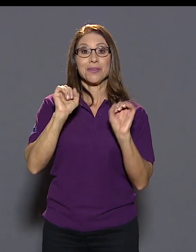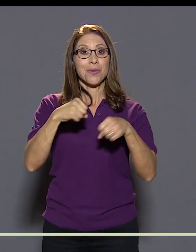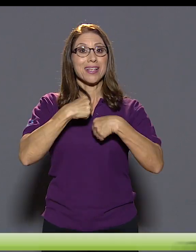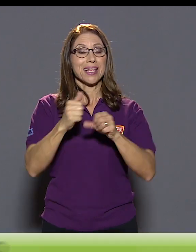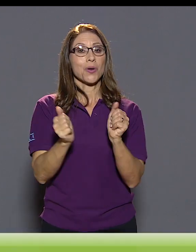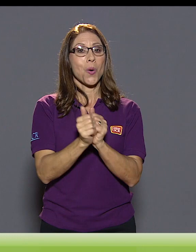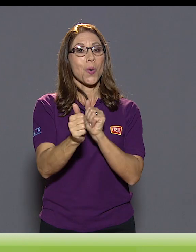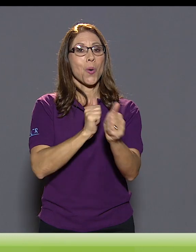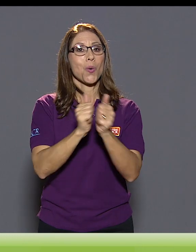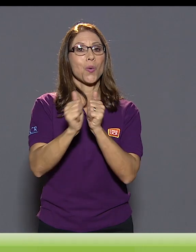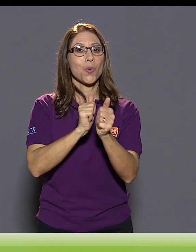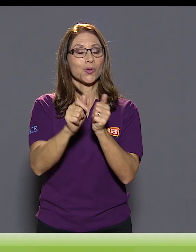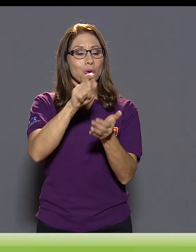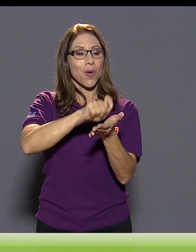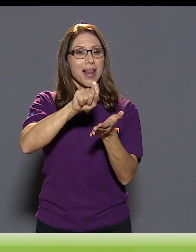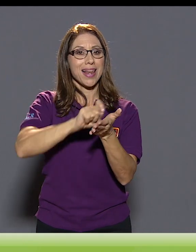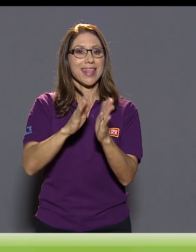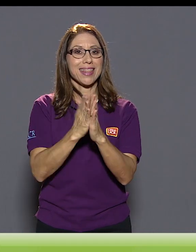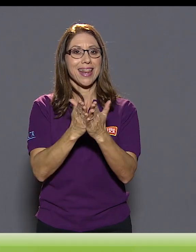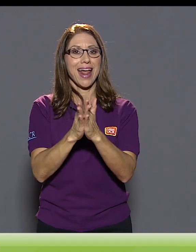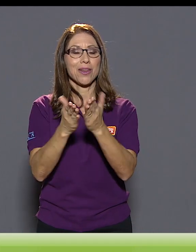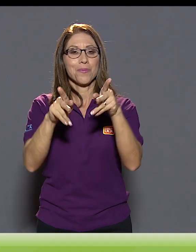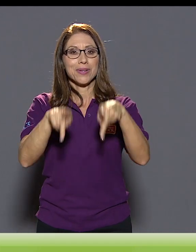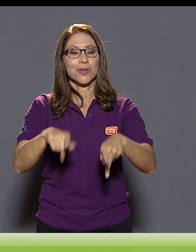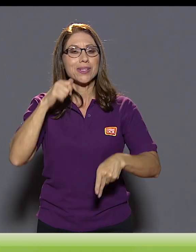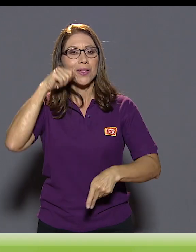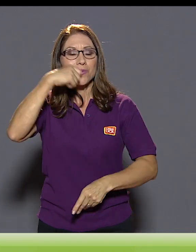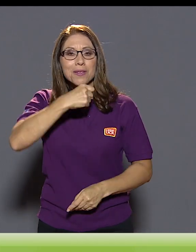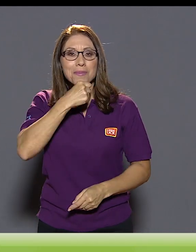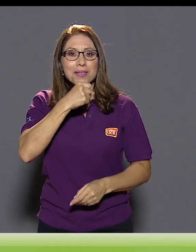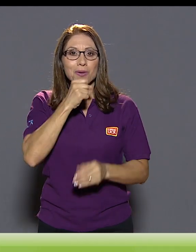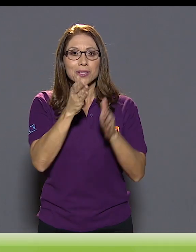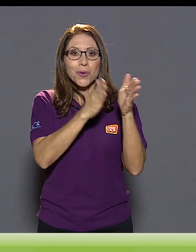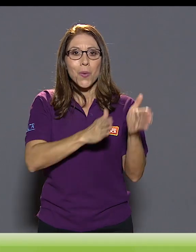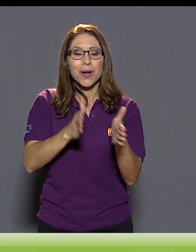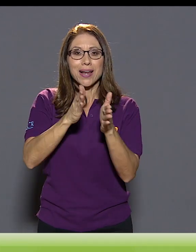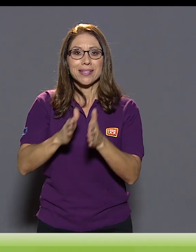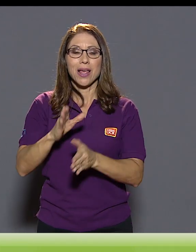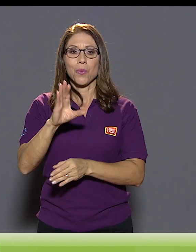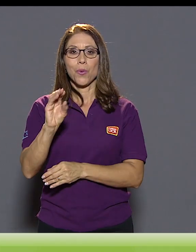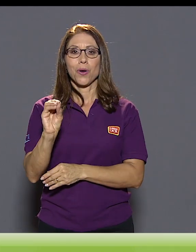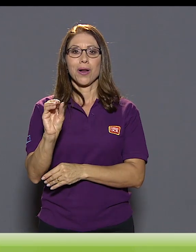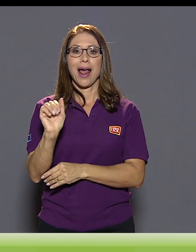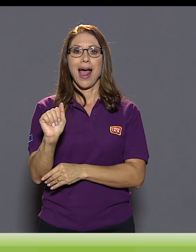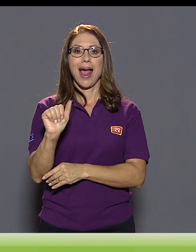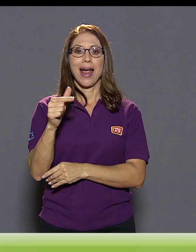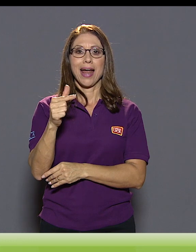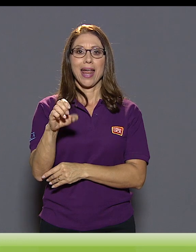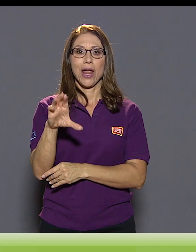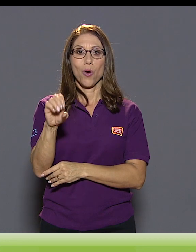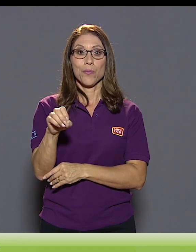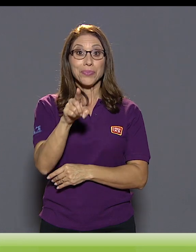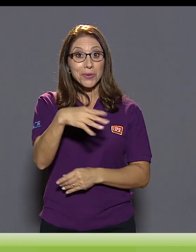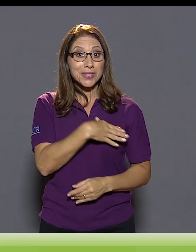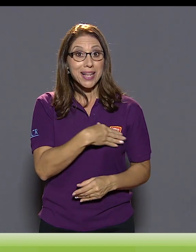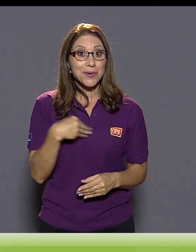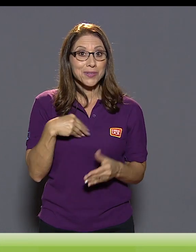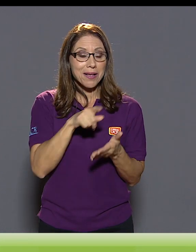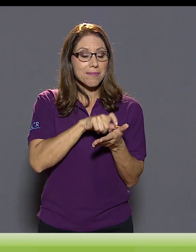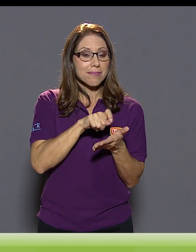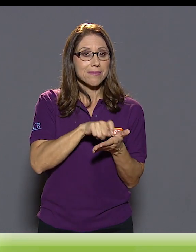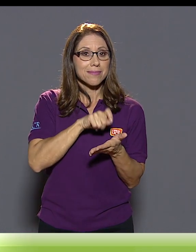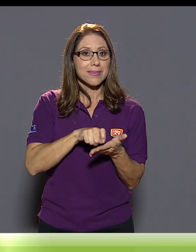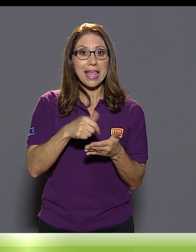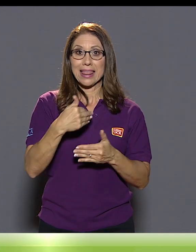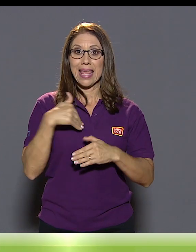literario para personas adultas mayores, organizado por AGECO. Si a usted le gusta escribir y tiene más de 60 años,